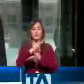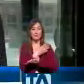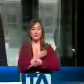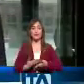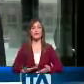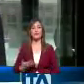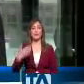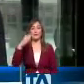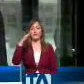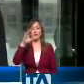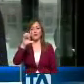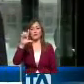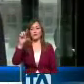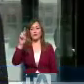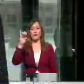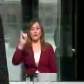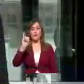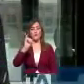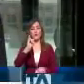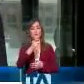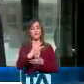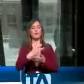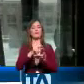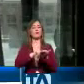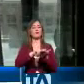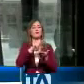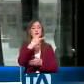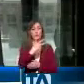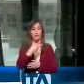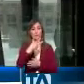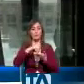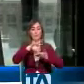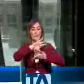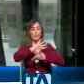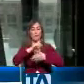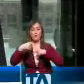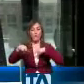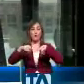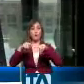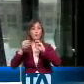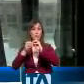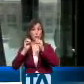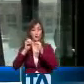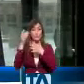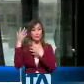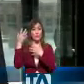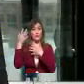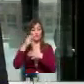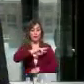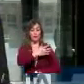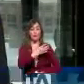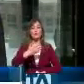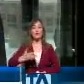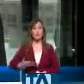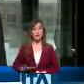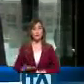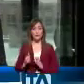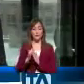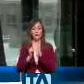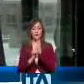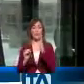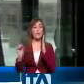tres reuniones, una con el CAL, con los jefes de bancada y también con los presidentes y vicepresidentes de las comisiones para llegar a tener una